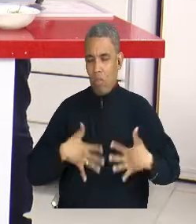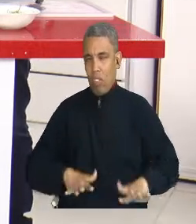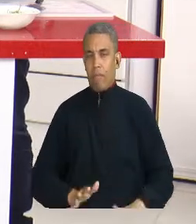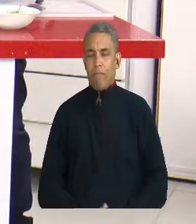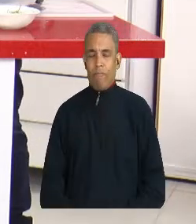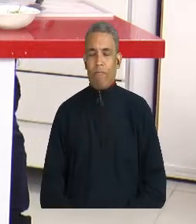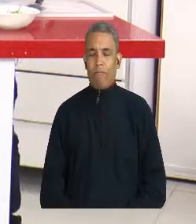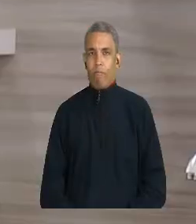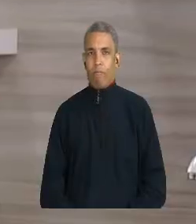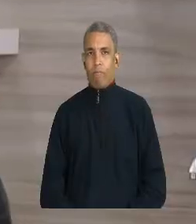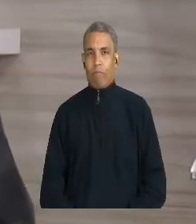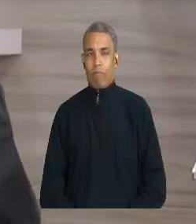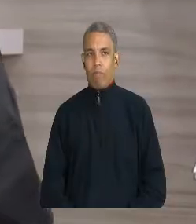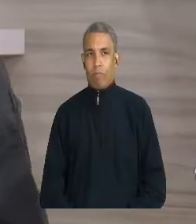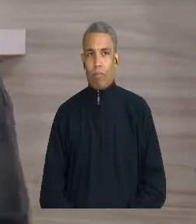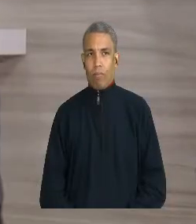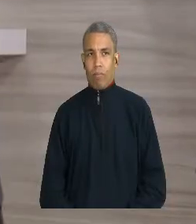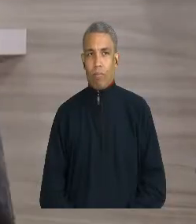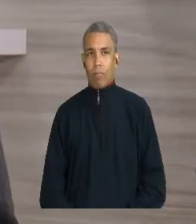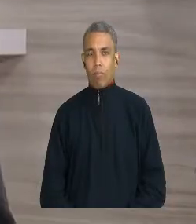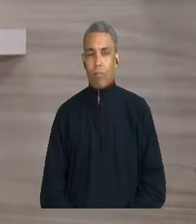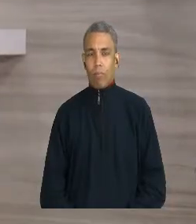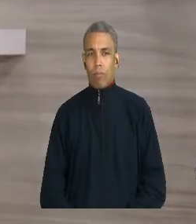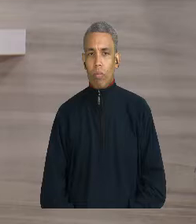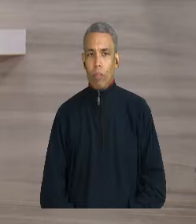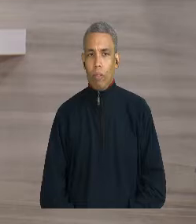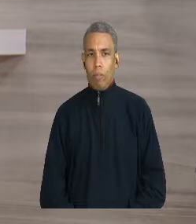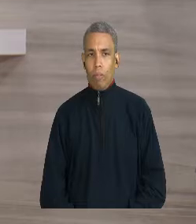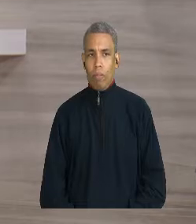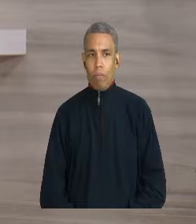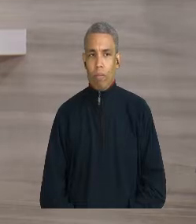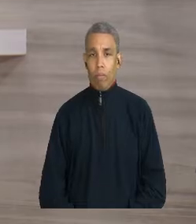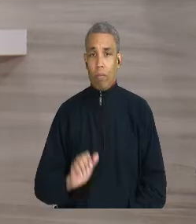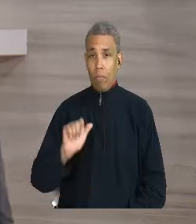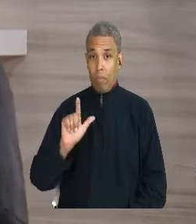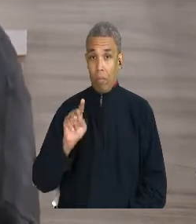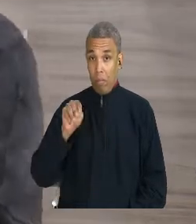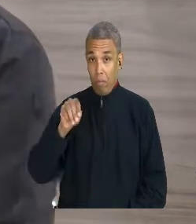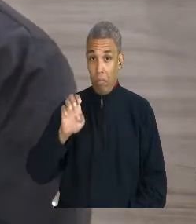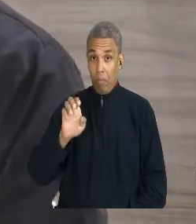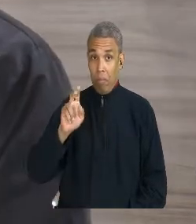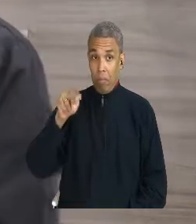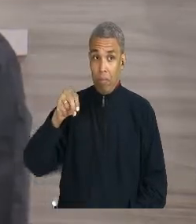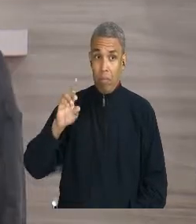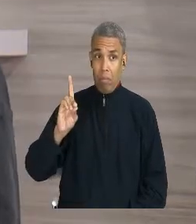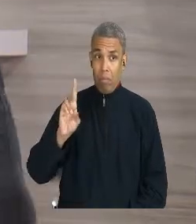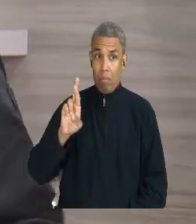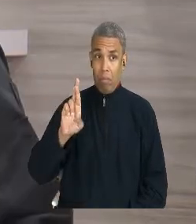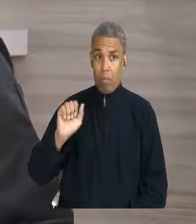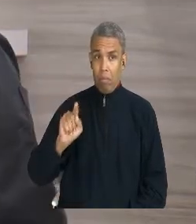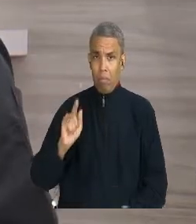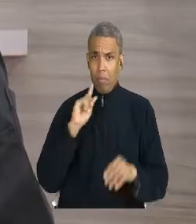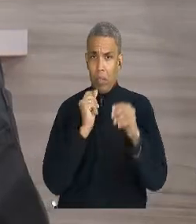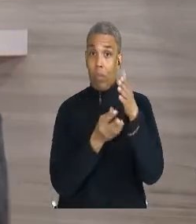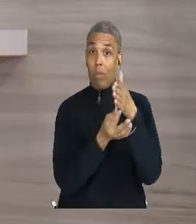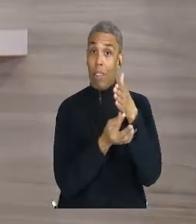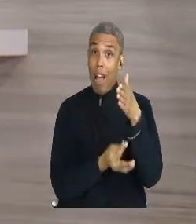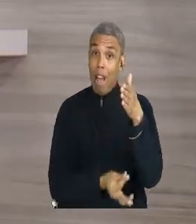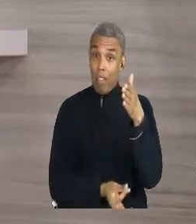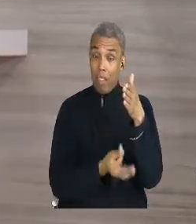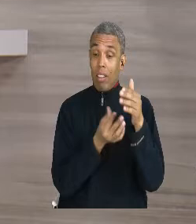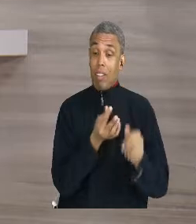okay. almendras. Sí, nosotros sabemos, pues no sé si conocen que las almendras son bastante grasosas, uh-huh. ¿sí? Entonces son ricas en proteínas, ricas